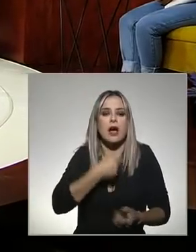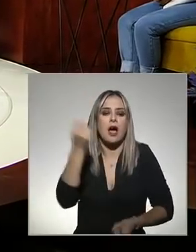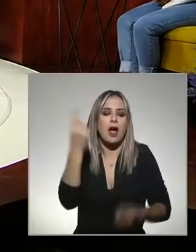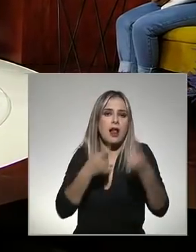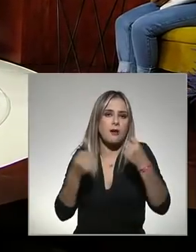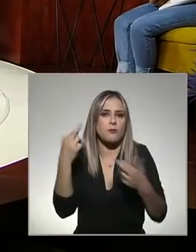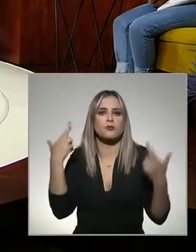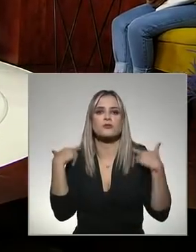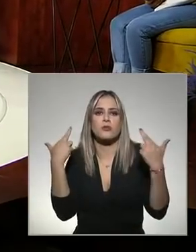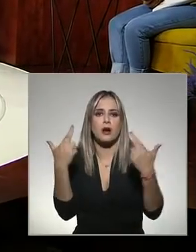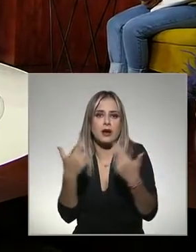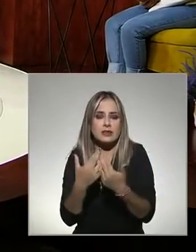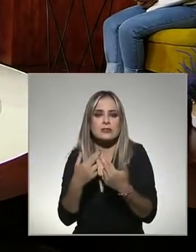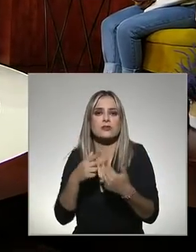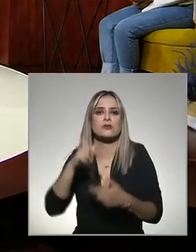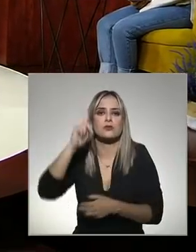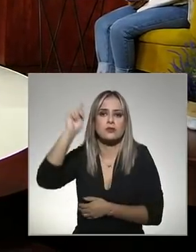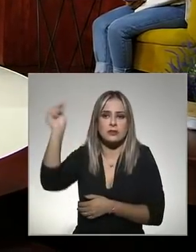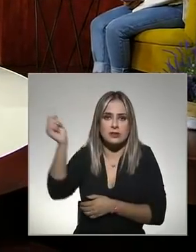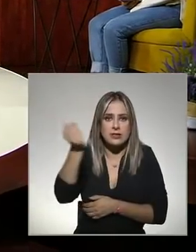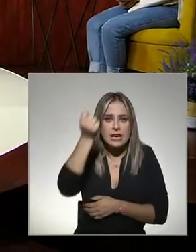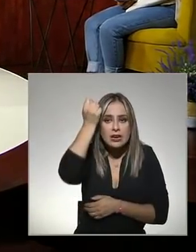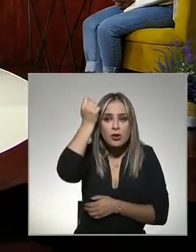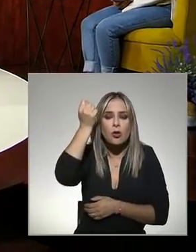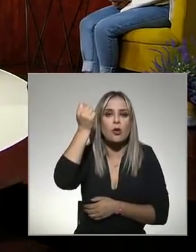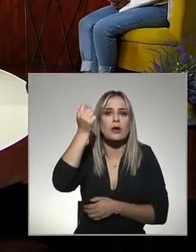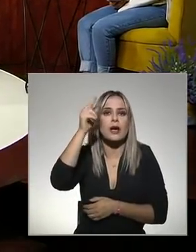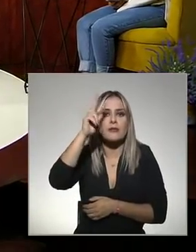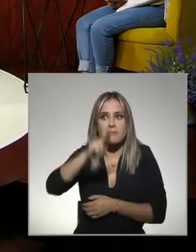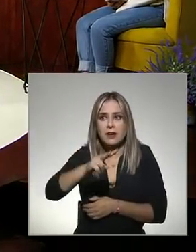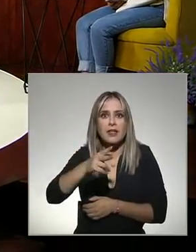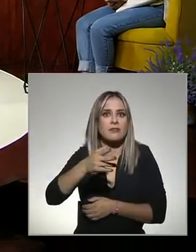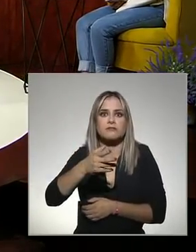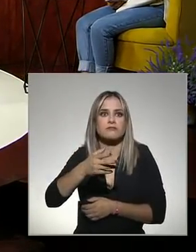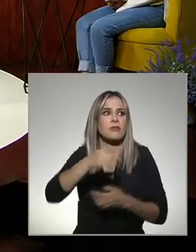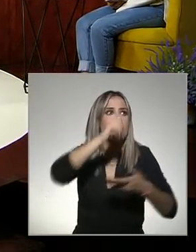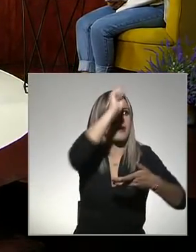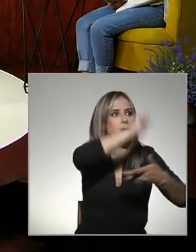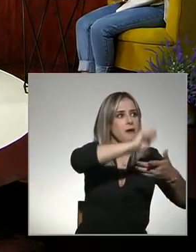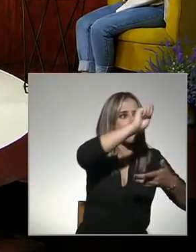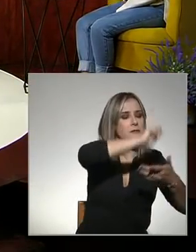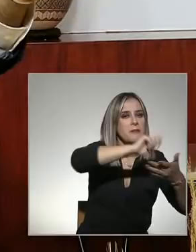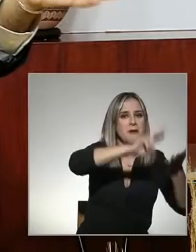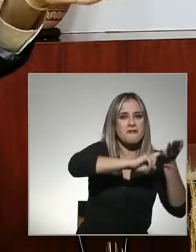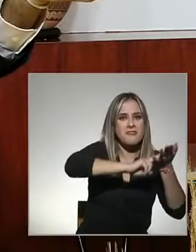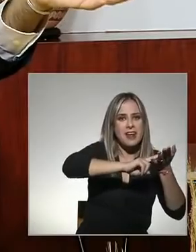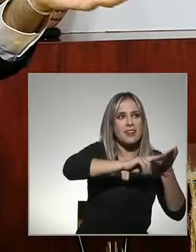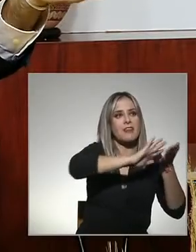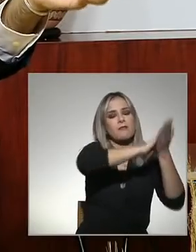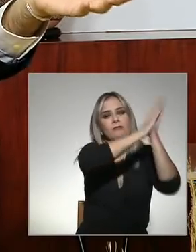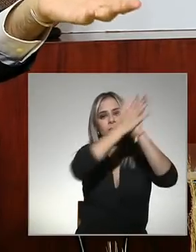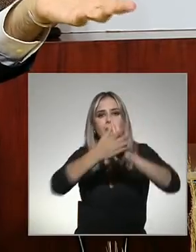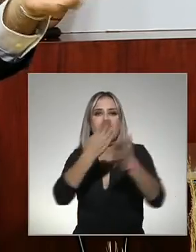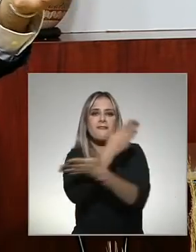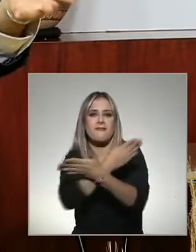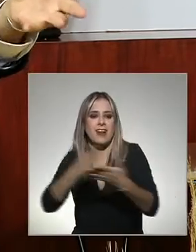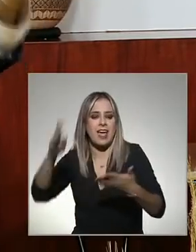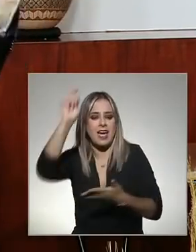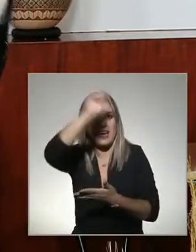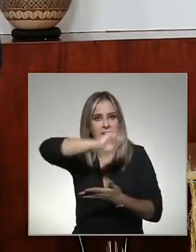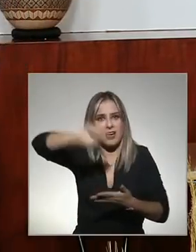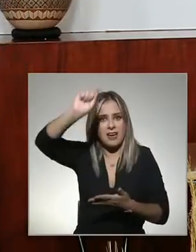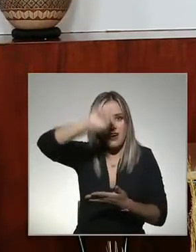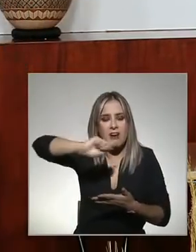que su gran avance tecnológico era haber pasado del pizarrón verde al blanco, ¿no? Es así como del gis al